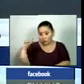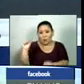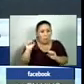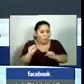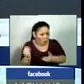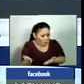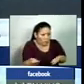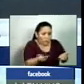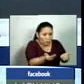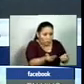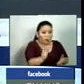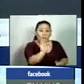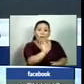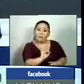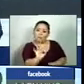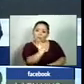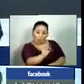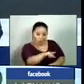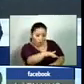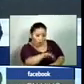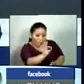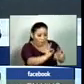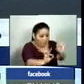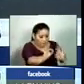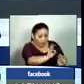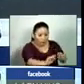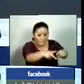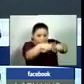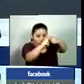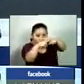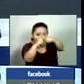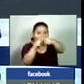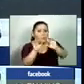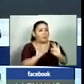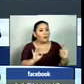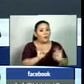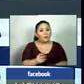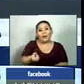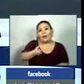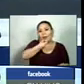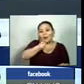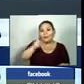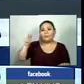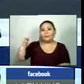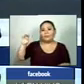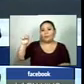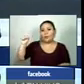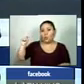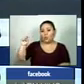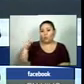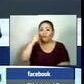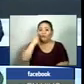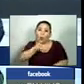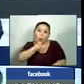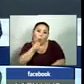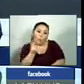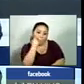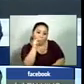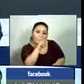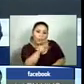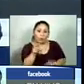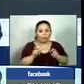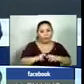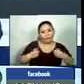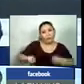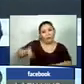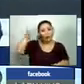también se va a mejorar las instalaciones de este Centro Internacional de Ferias y Convenciones. Néstor Hernández estuvo hoy en una conferencia donde se habló de cómo van